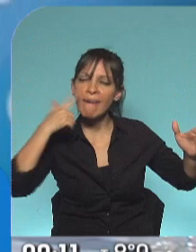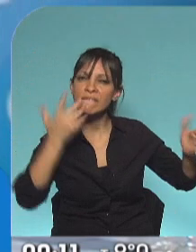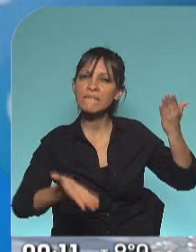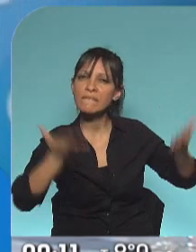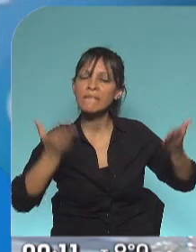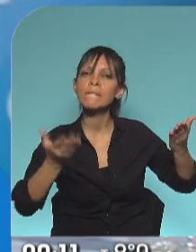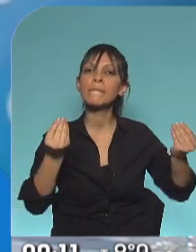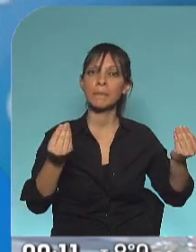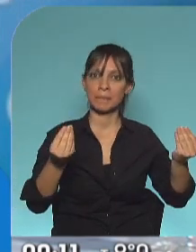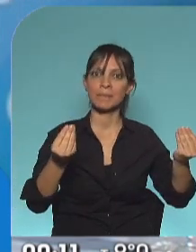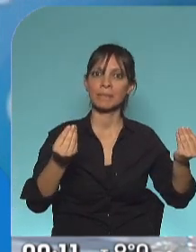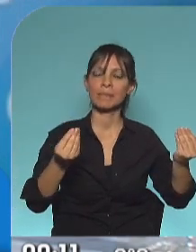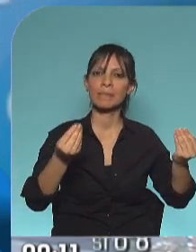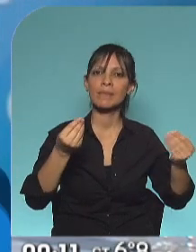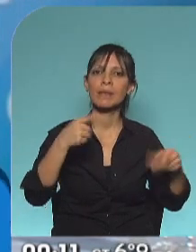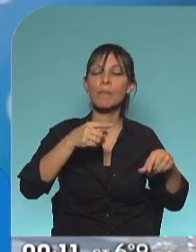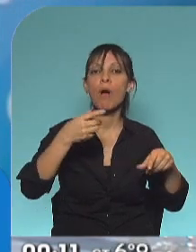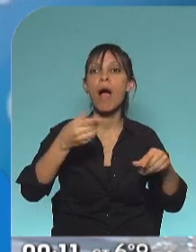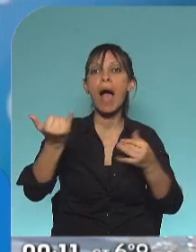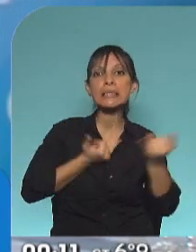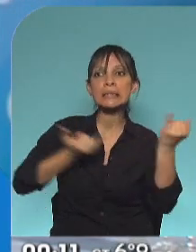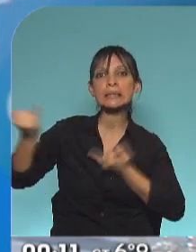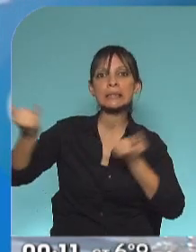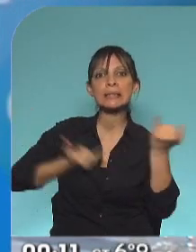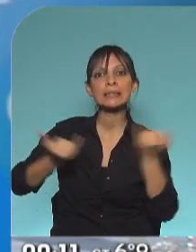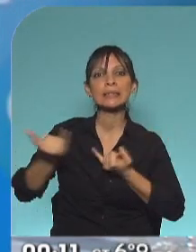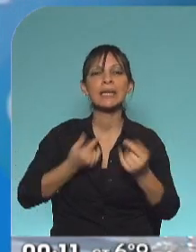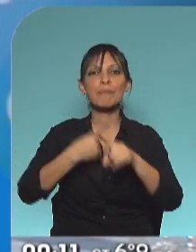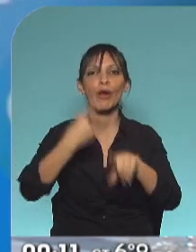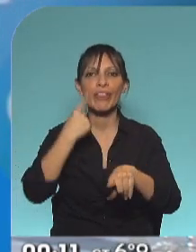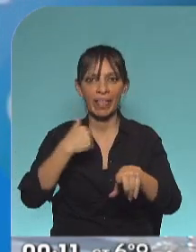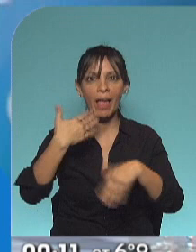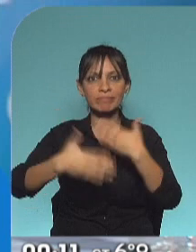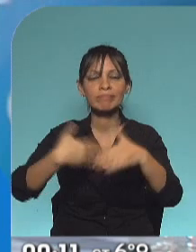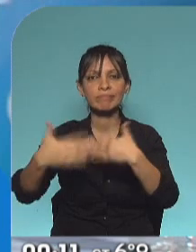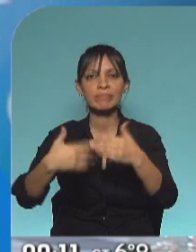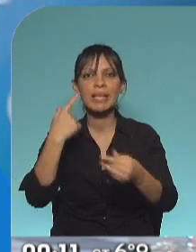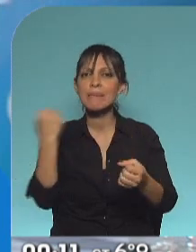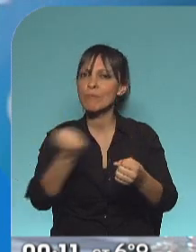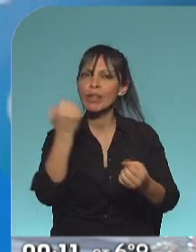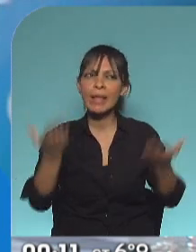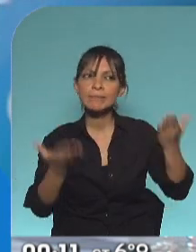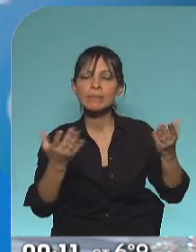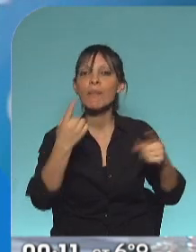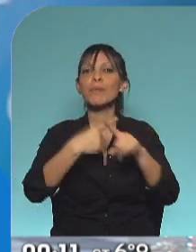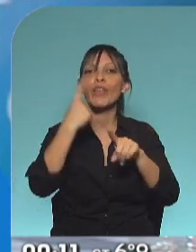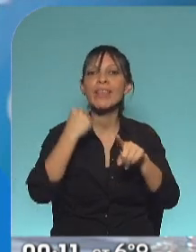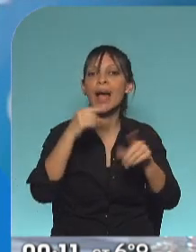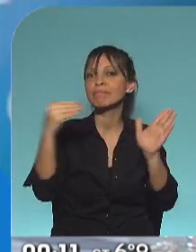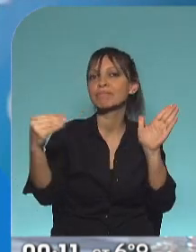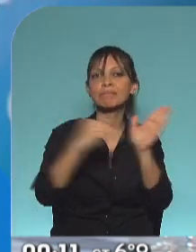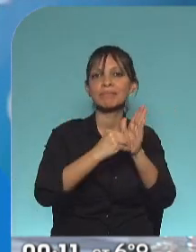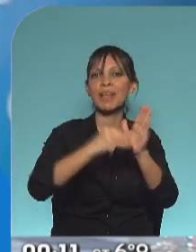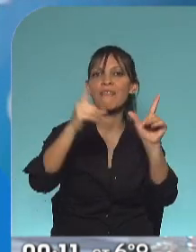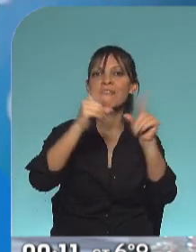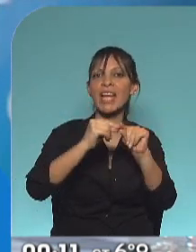relación con los casos que se van notificando, siempre teniendo en cuenta que los informes diarios son por la fecha de notificación de